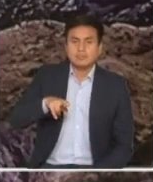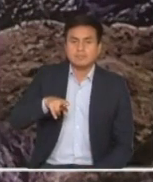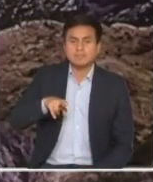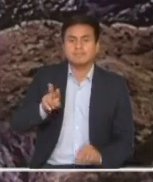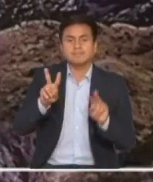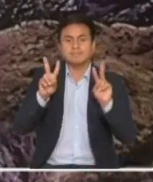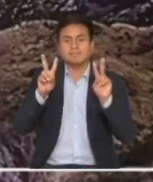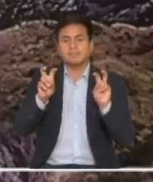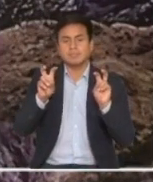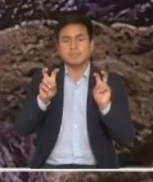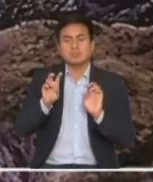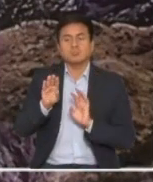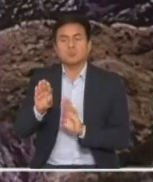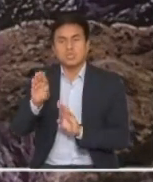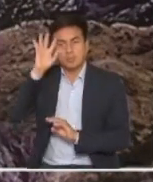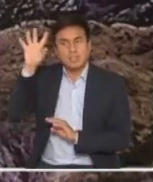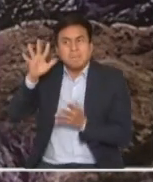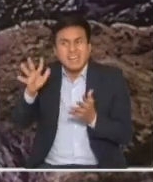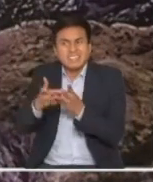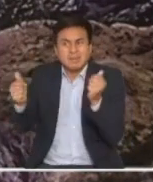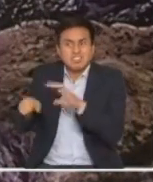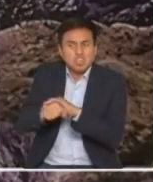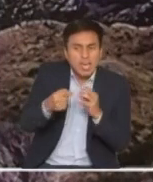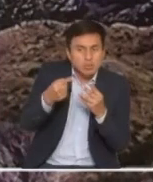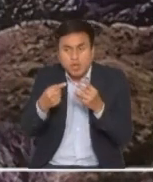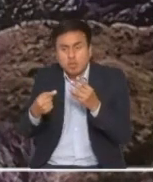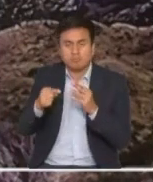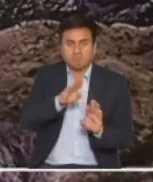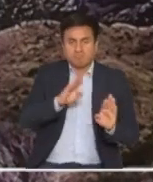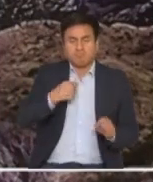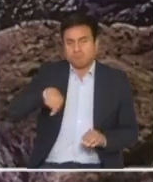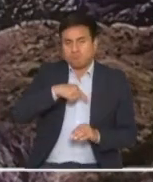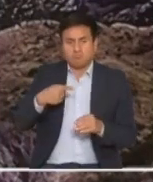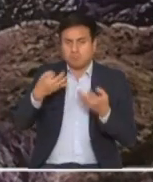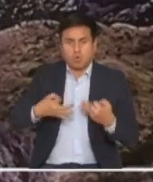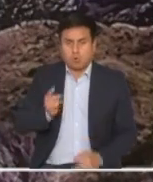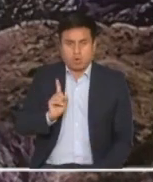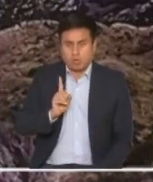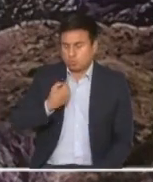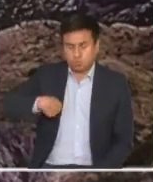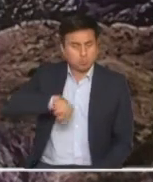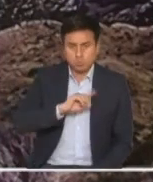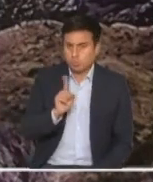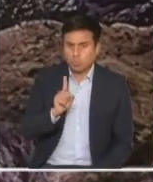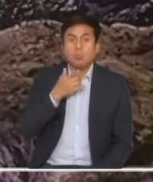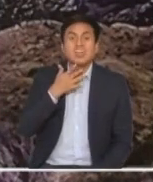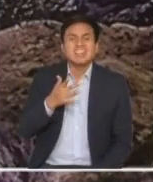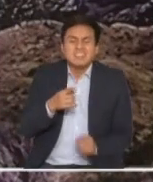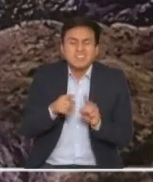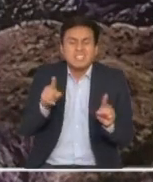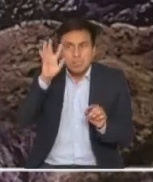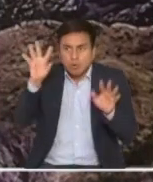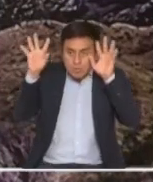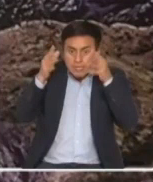lo que tiene que ver con inclinarse por una hipótesis u otra eso no nos corresponde a nosotros Porque están distinas